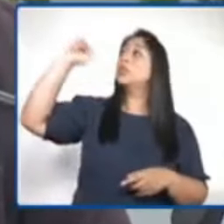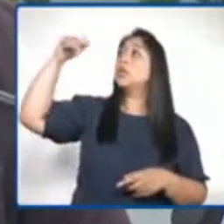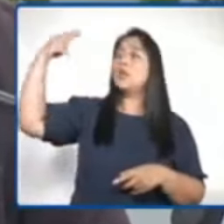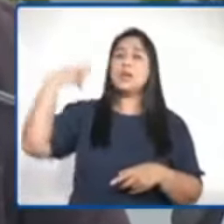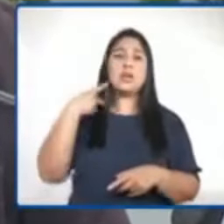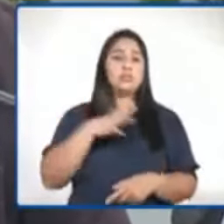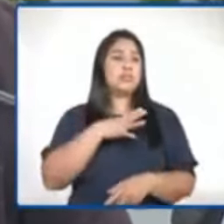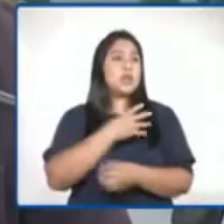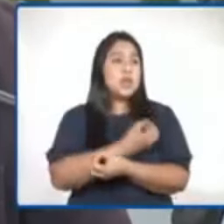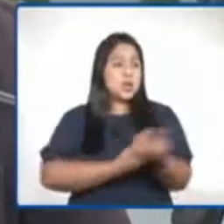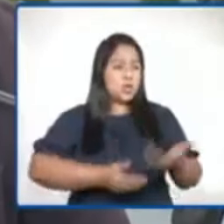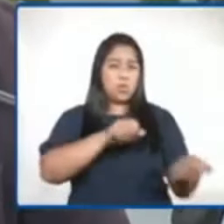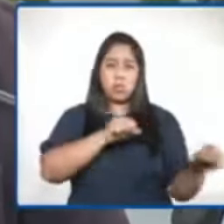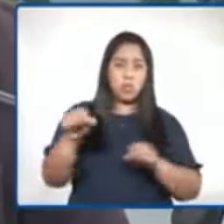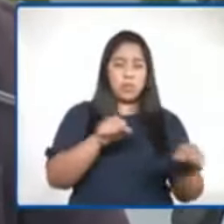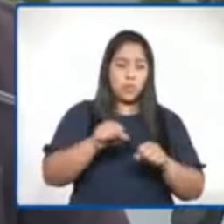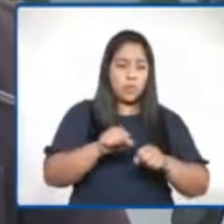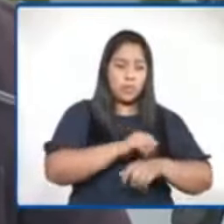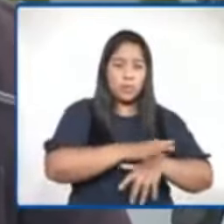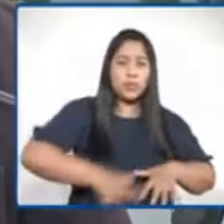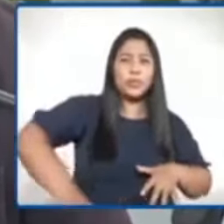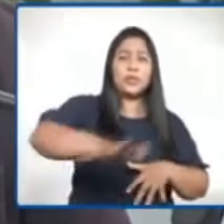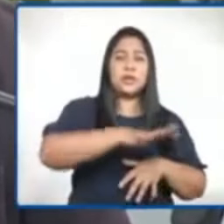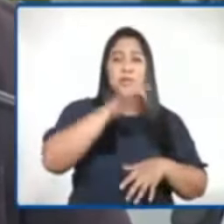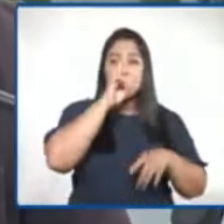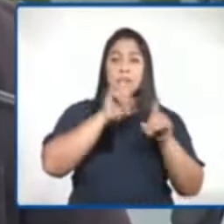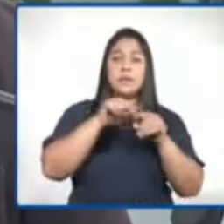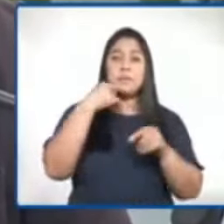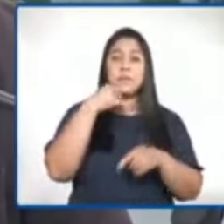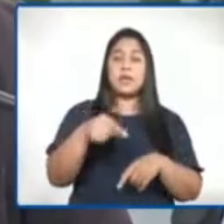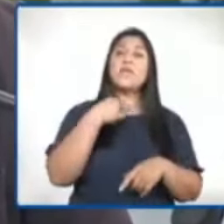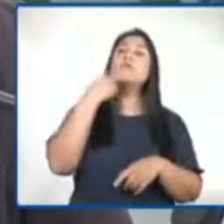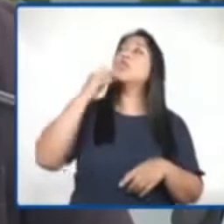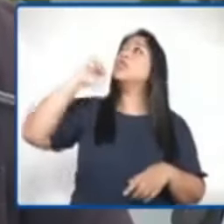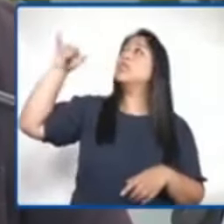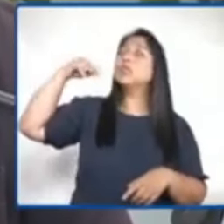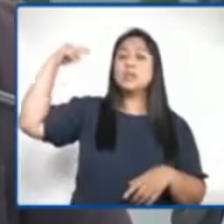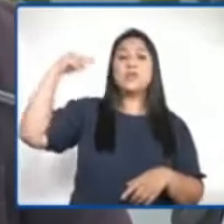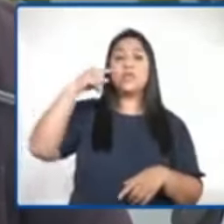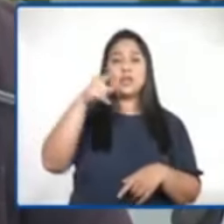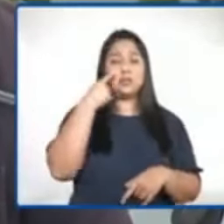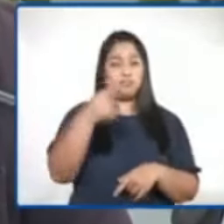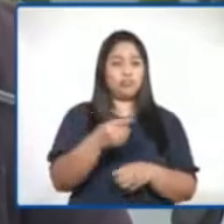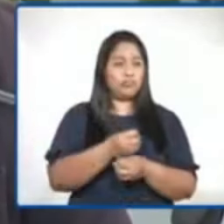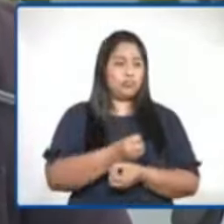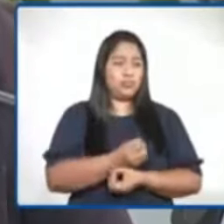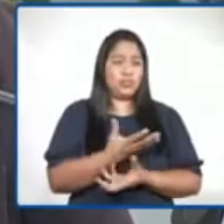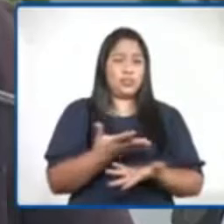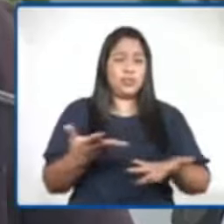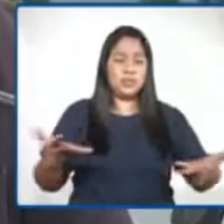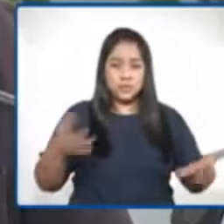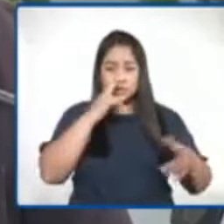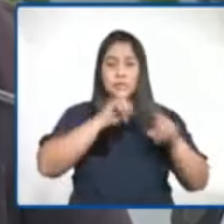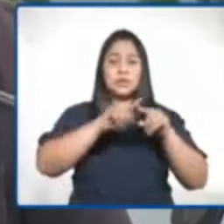el desierto, hace temblar Jehová el desierto de Cades, voz de Jehová que desgaja las encinas